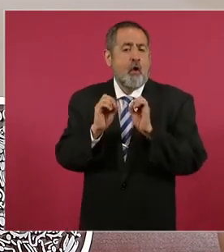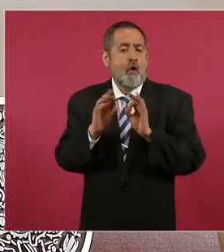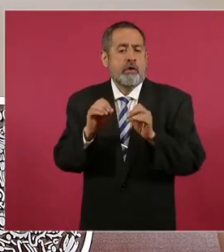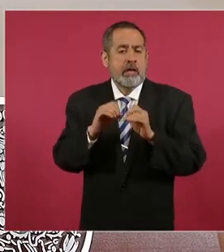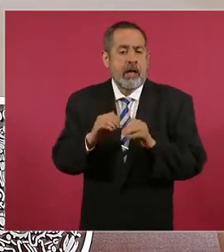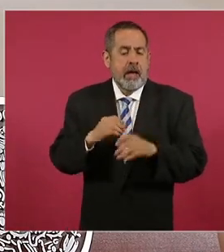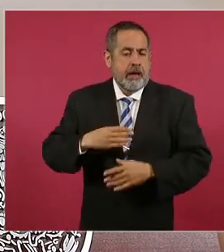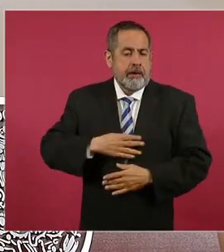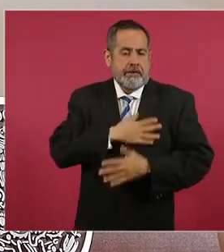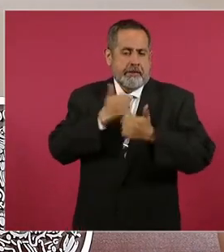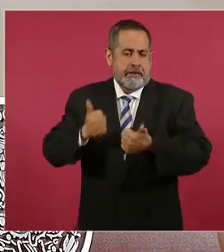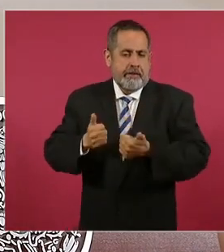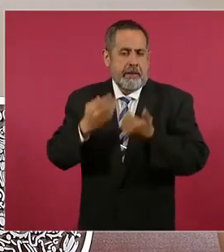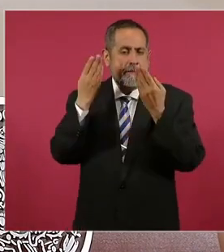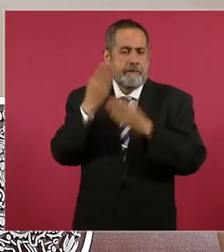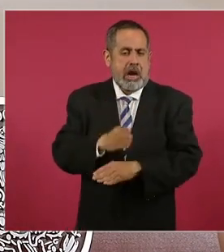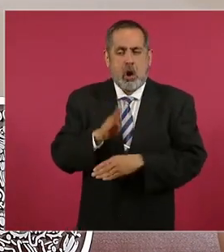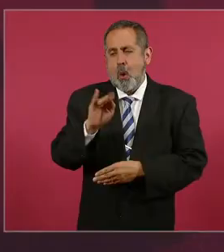el Banco del Bienestar.